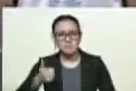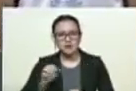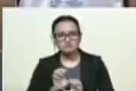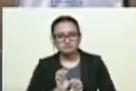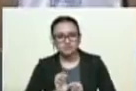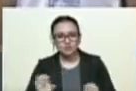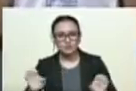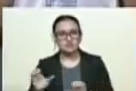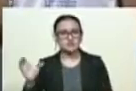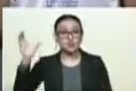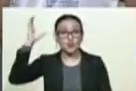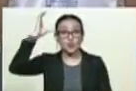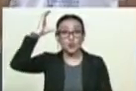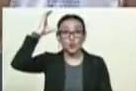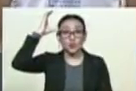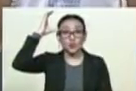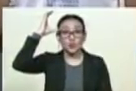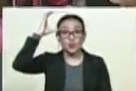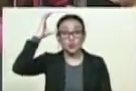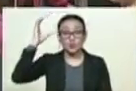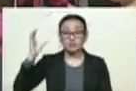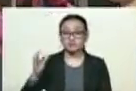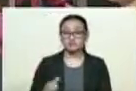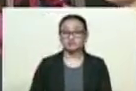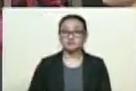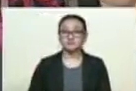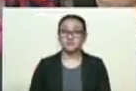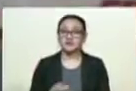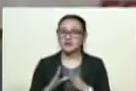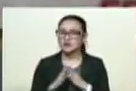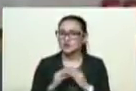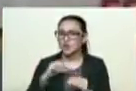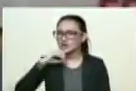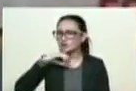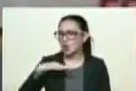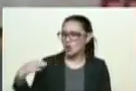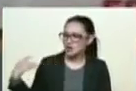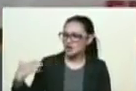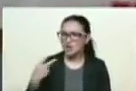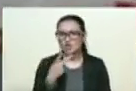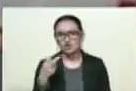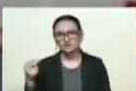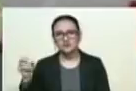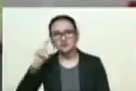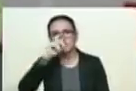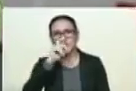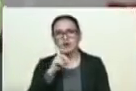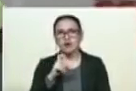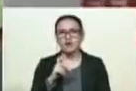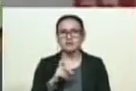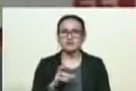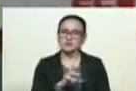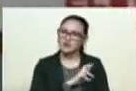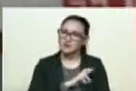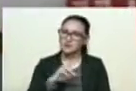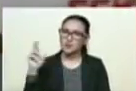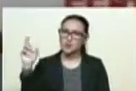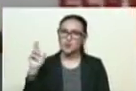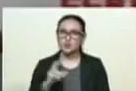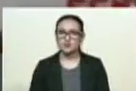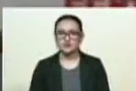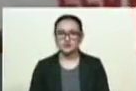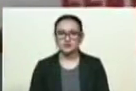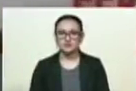culta, mejor preparada de toda la historia de 200 años de República. Ustedes son